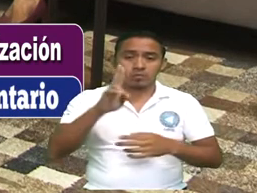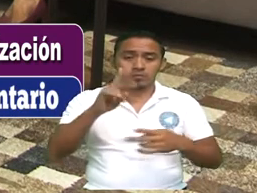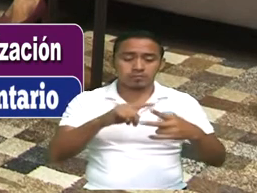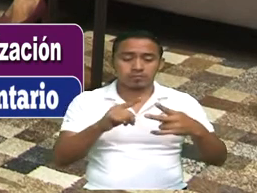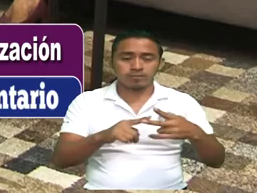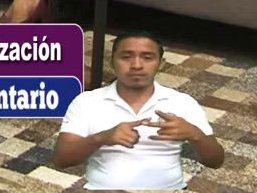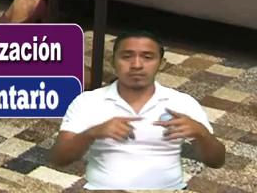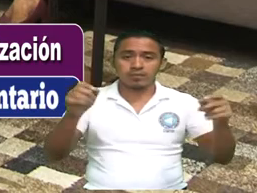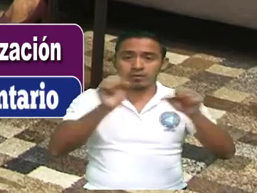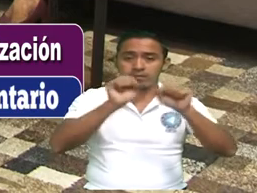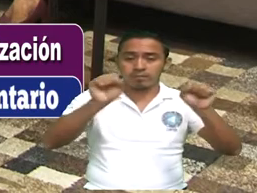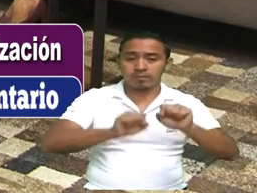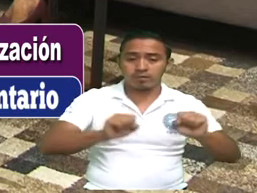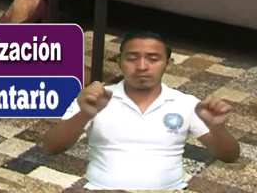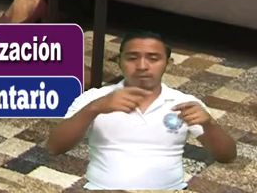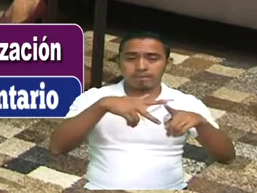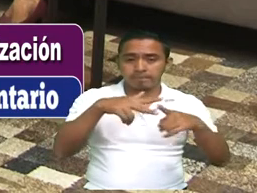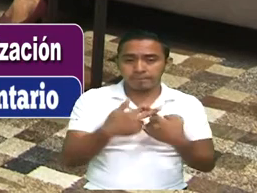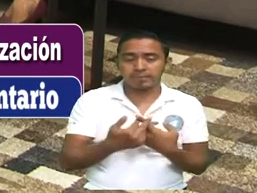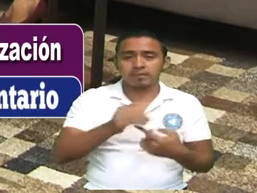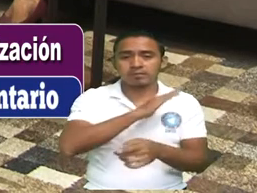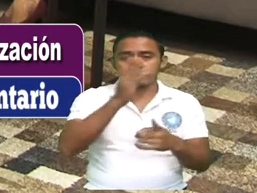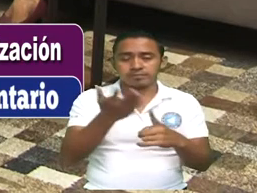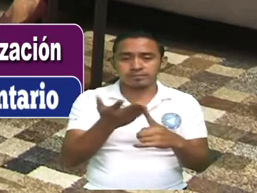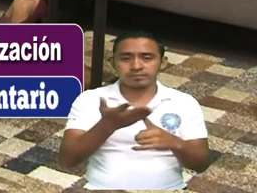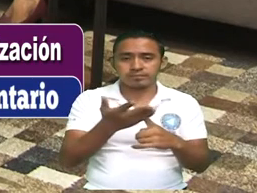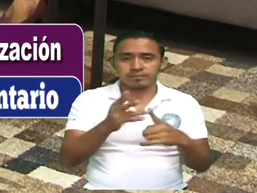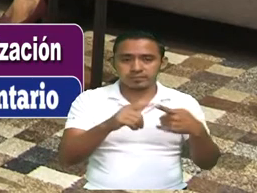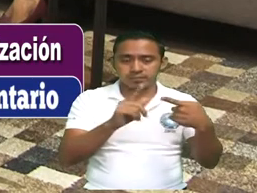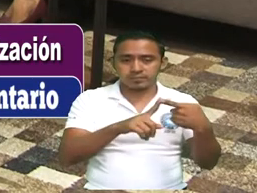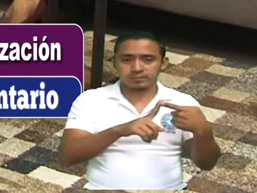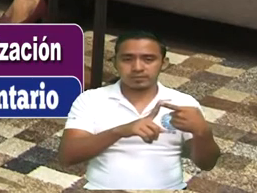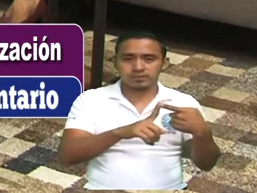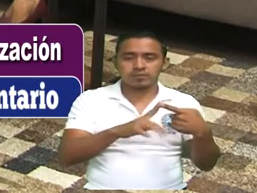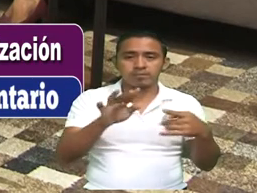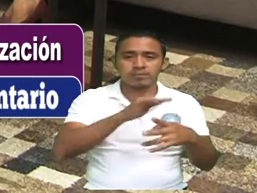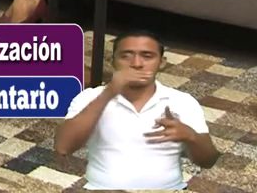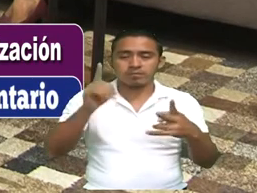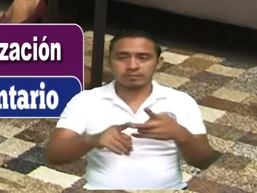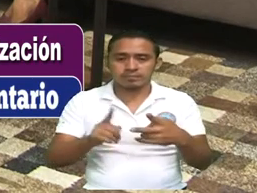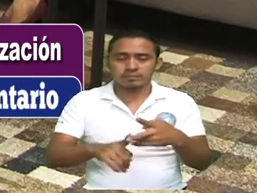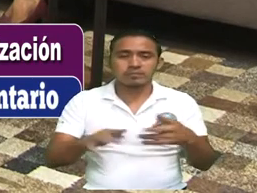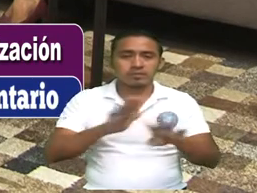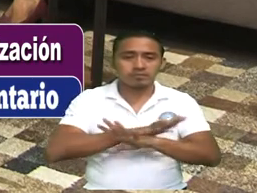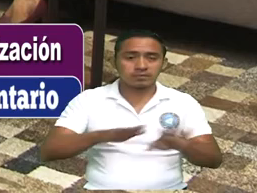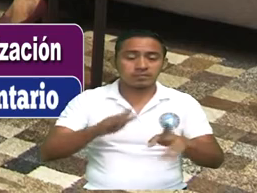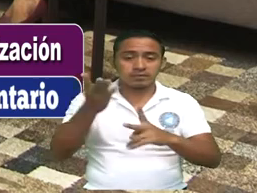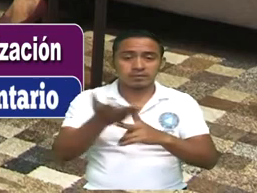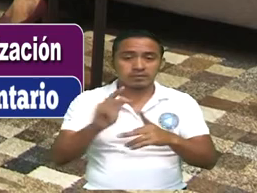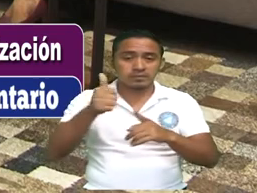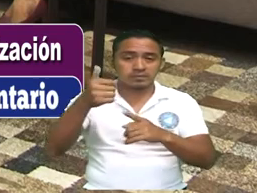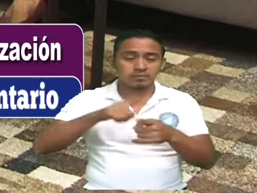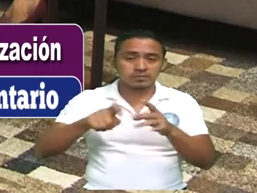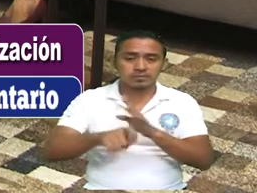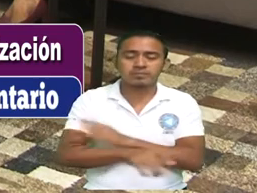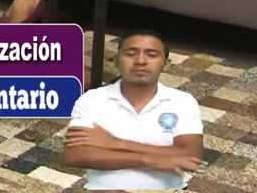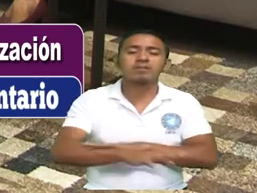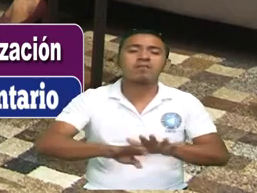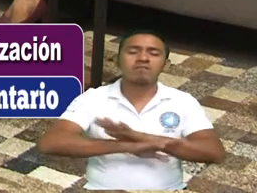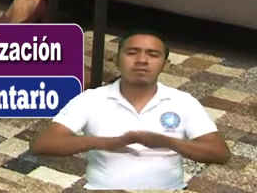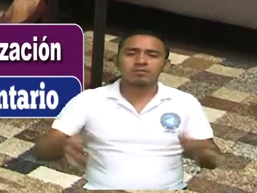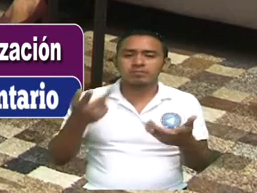da al inicio y otro que se da a la mitad del semestre y al final la evaluación para ver cómo se trabajó pues en